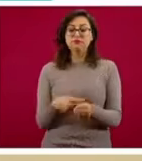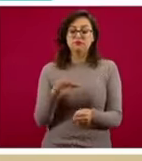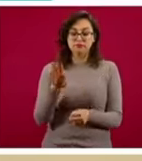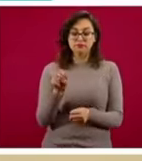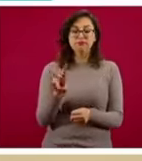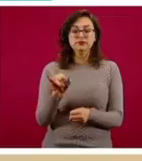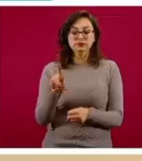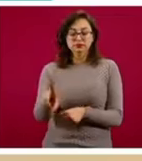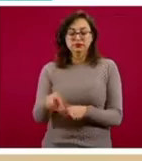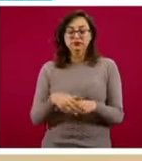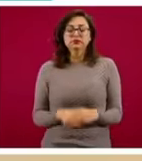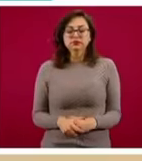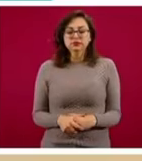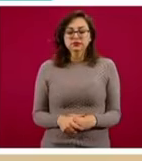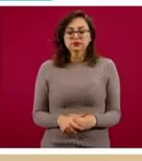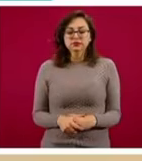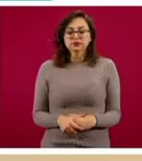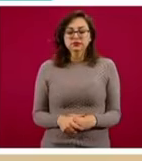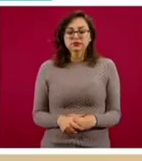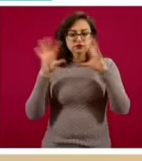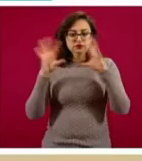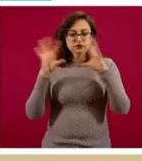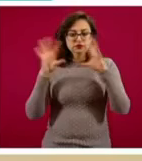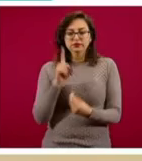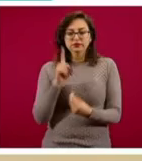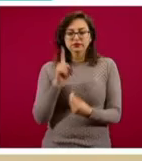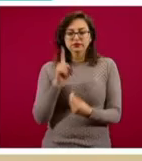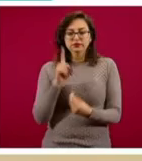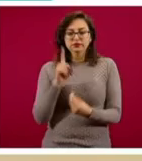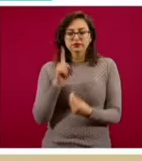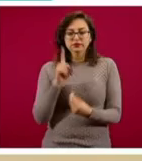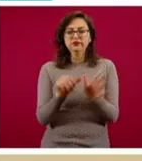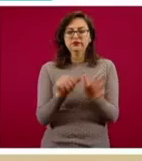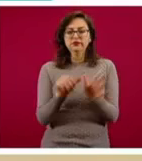y entonces tener este gran total de